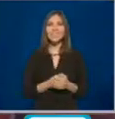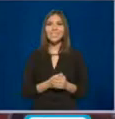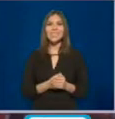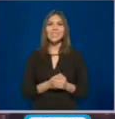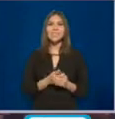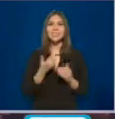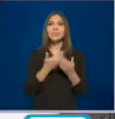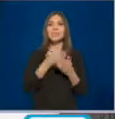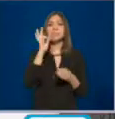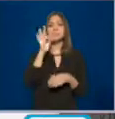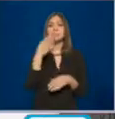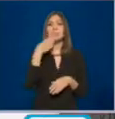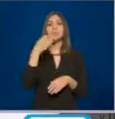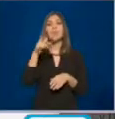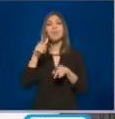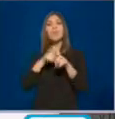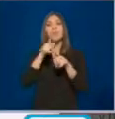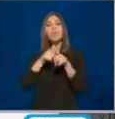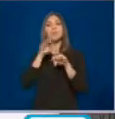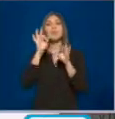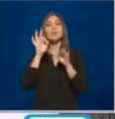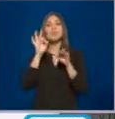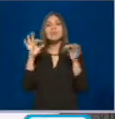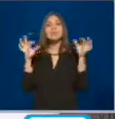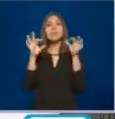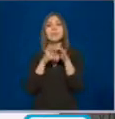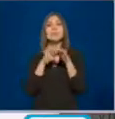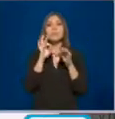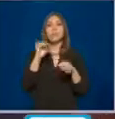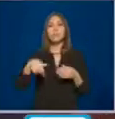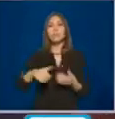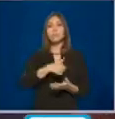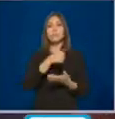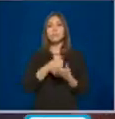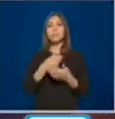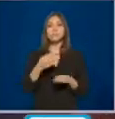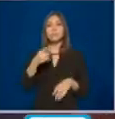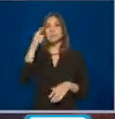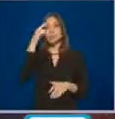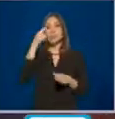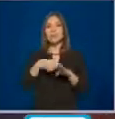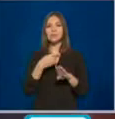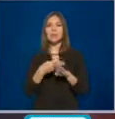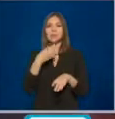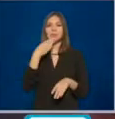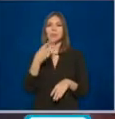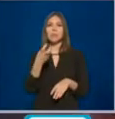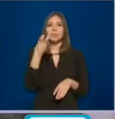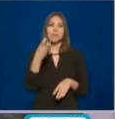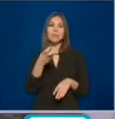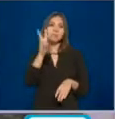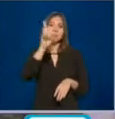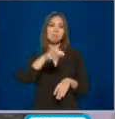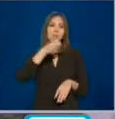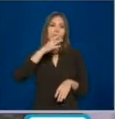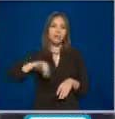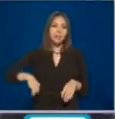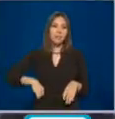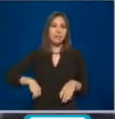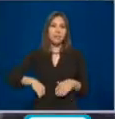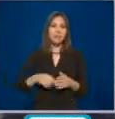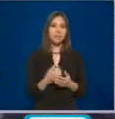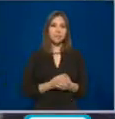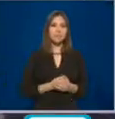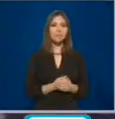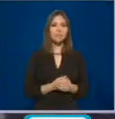tonos, sobre todo que tengan que ver con nuestra ciudad. Eso me parece muy bien. Claro. Sí, Pues qué interesante. Están inspirados en nuestra ciudad, eso está padre. Te los pregunto, identifiques. esta